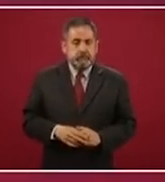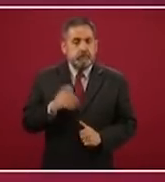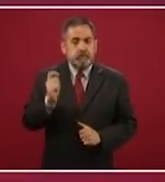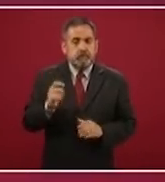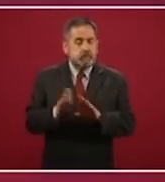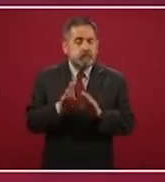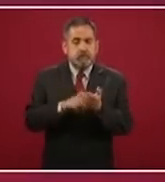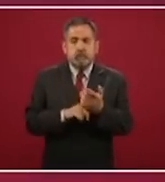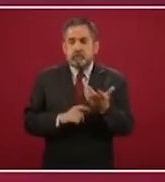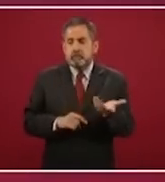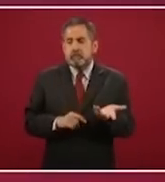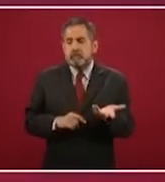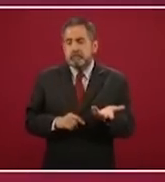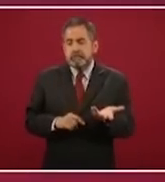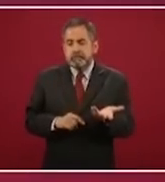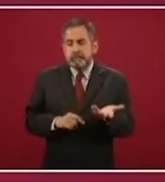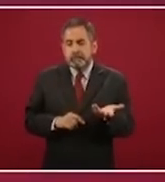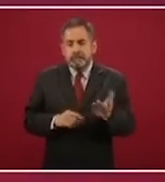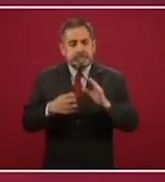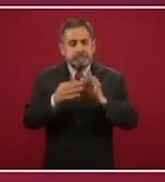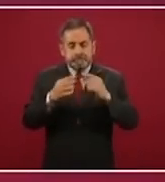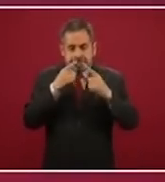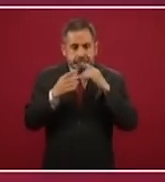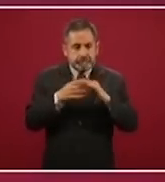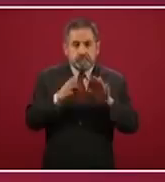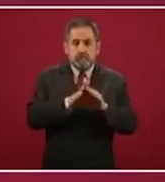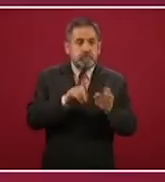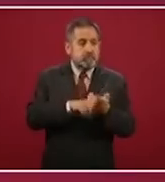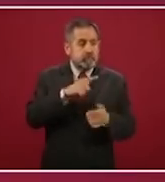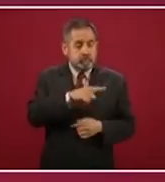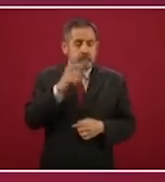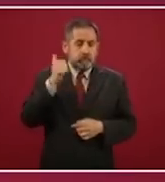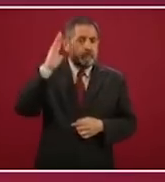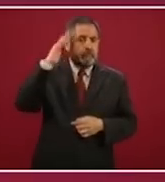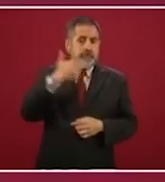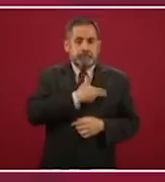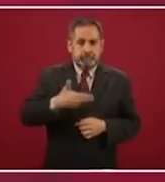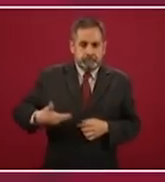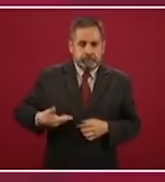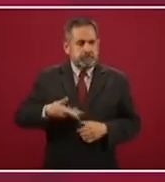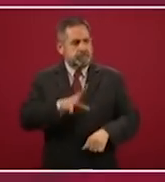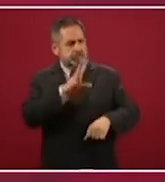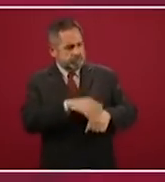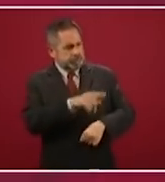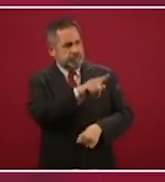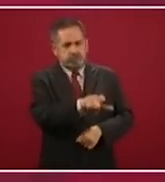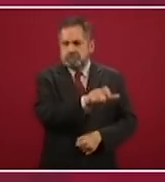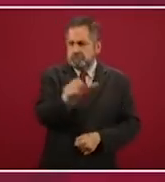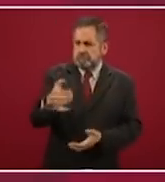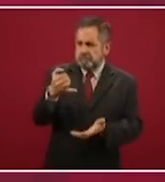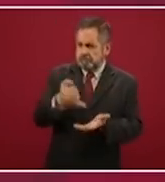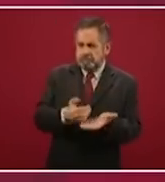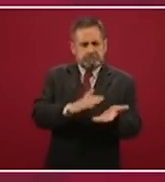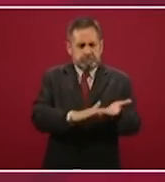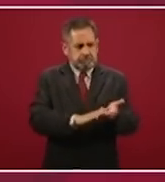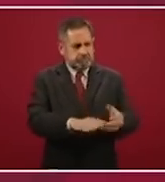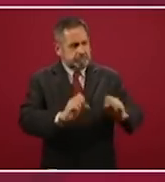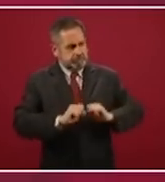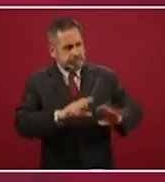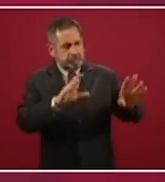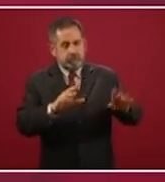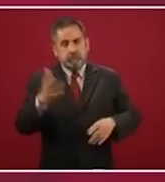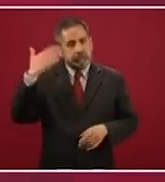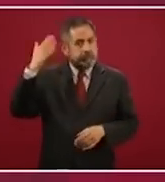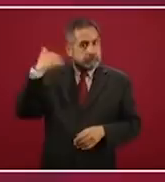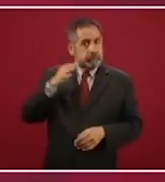Era una atribución que tenía el presidente de la República